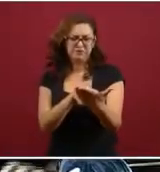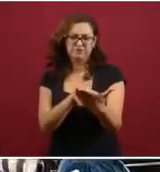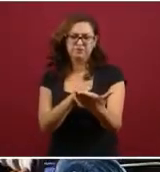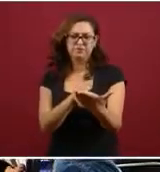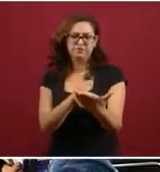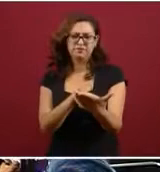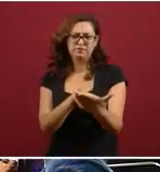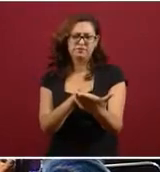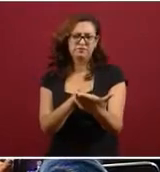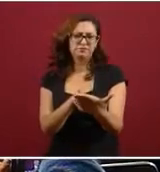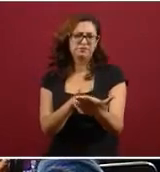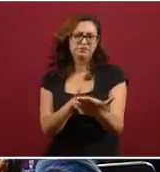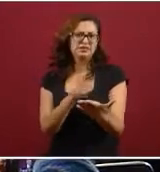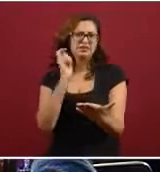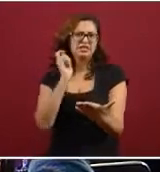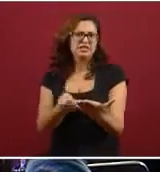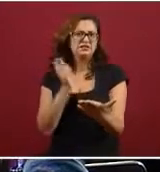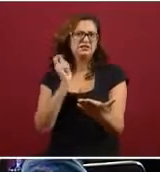la inercia